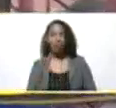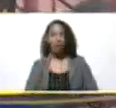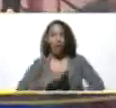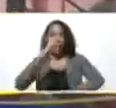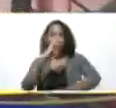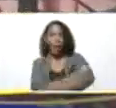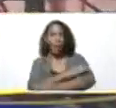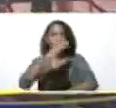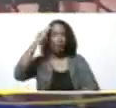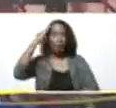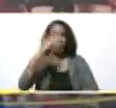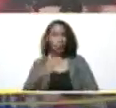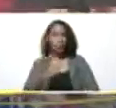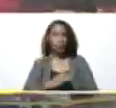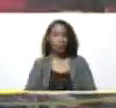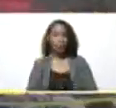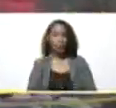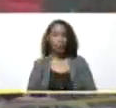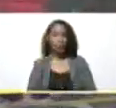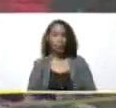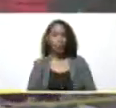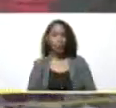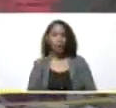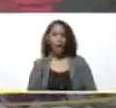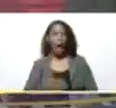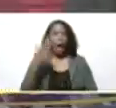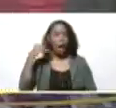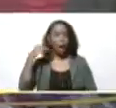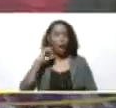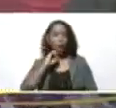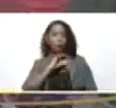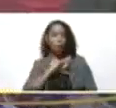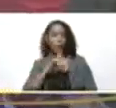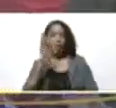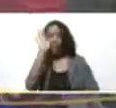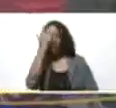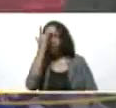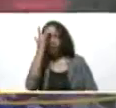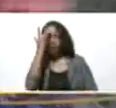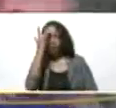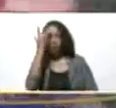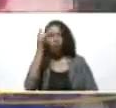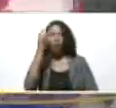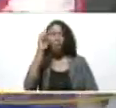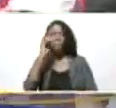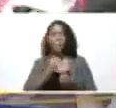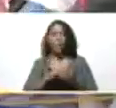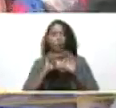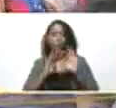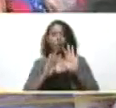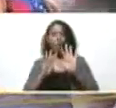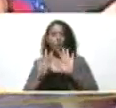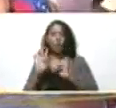capitán, para entonces, febrero 92,